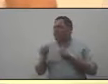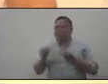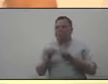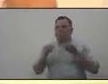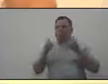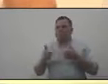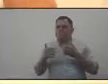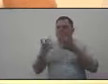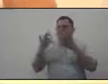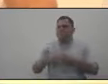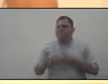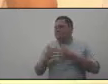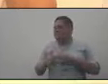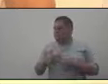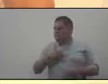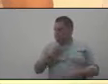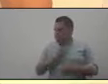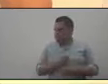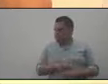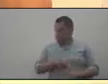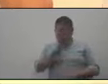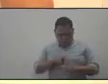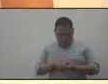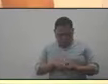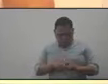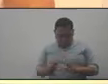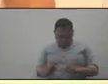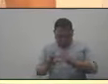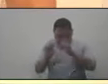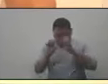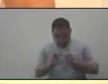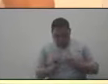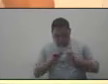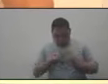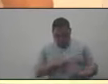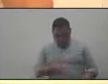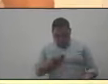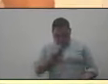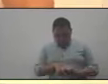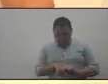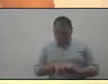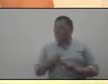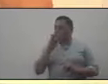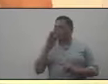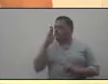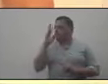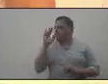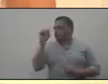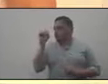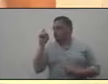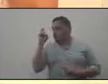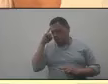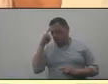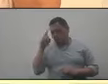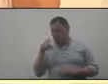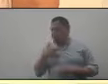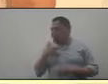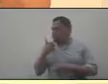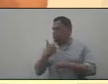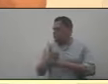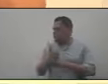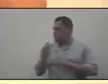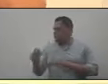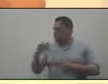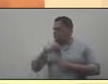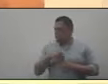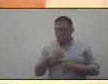cada uno en su lugar donde está, donde Dios tuvo la voluntad de ponernos, donde el gobernador, la gerente tuvo la voluntad de ponernos, podemos